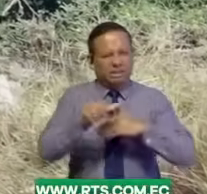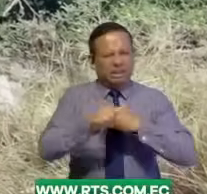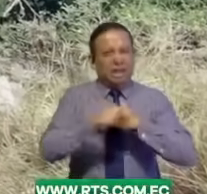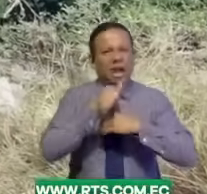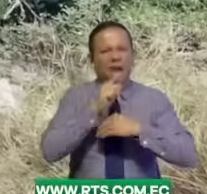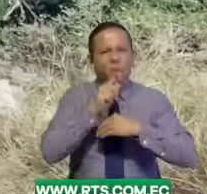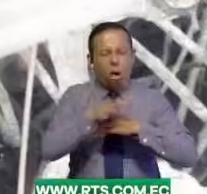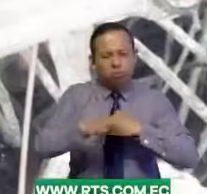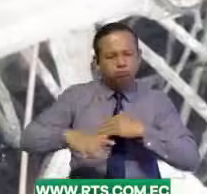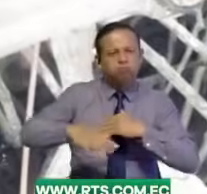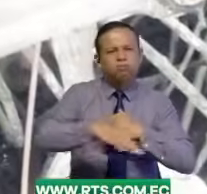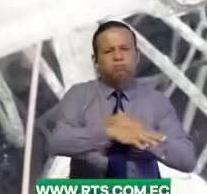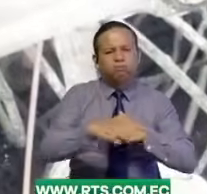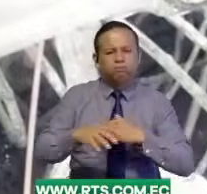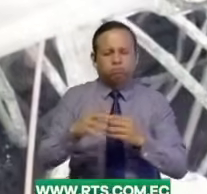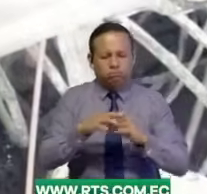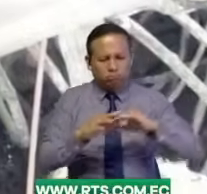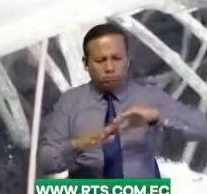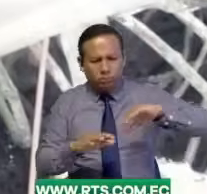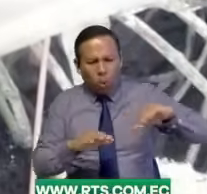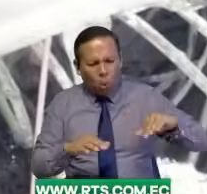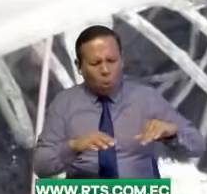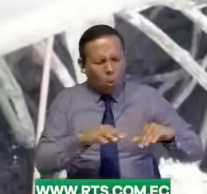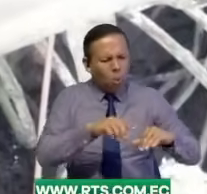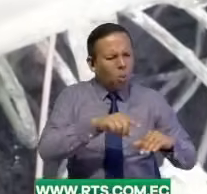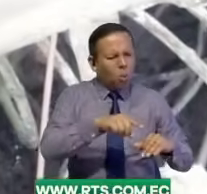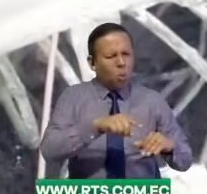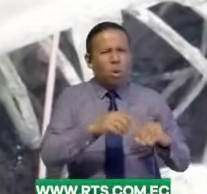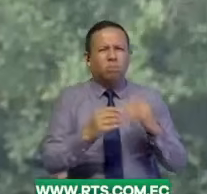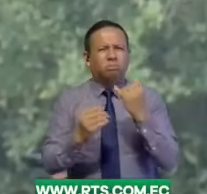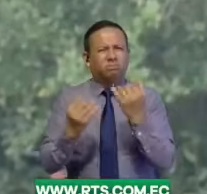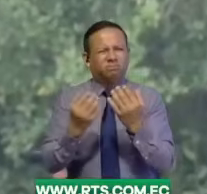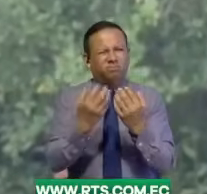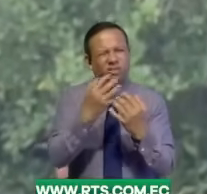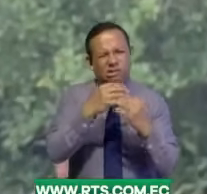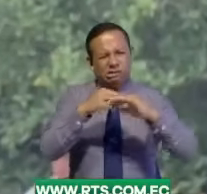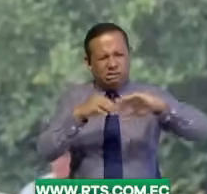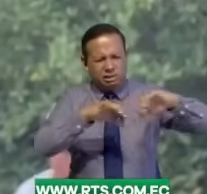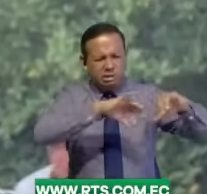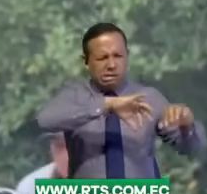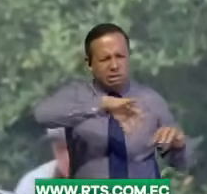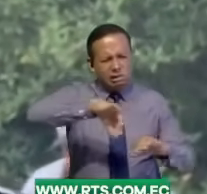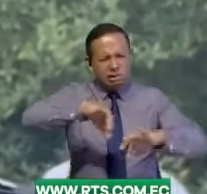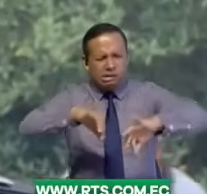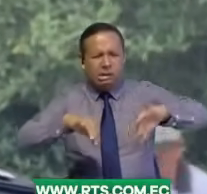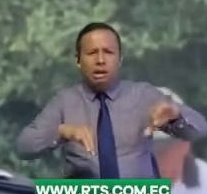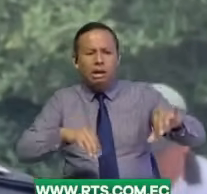el cuerpo de un hombre quien estaba atrapado entre las ramas del manglar. Aparentemente,